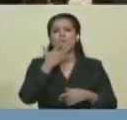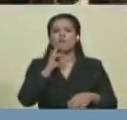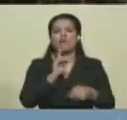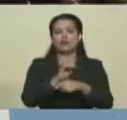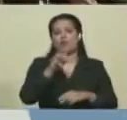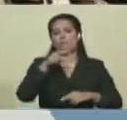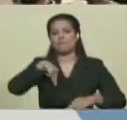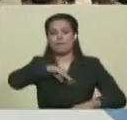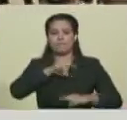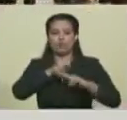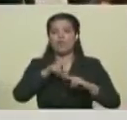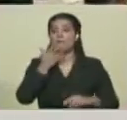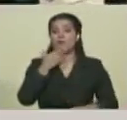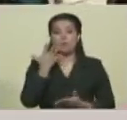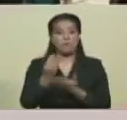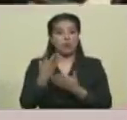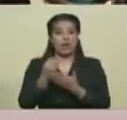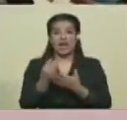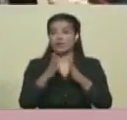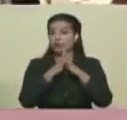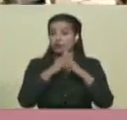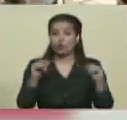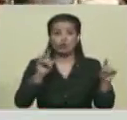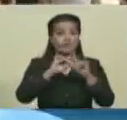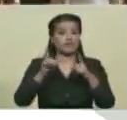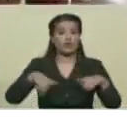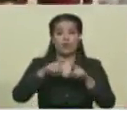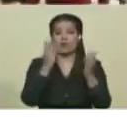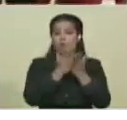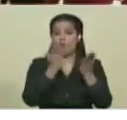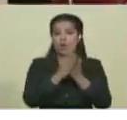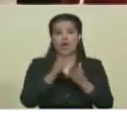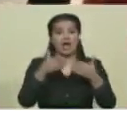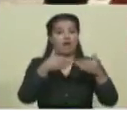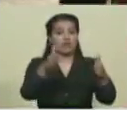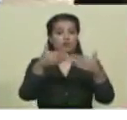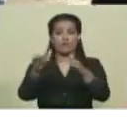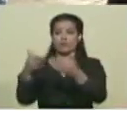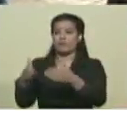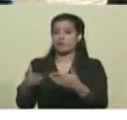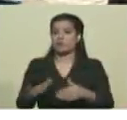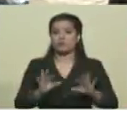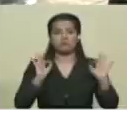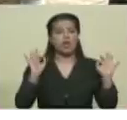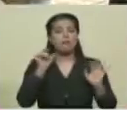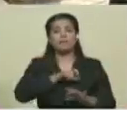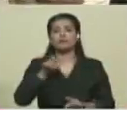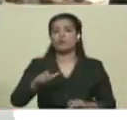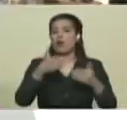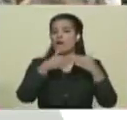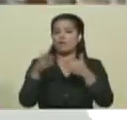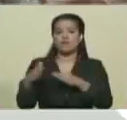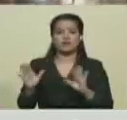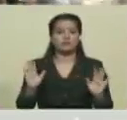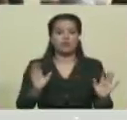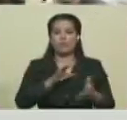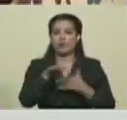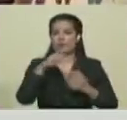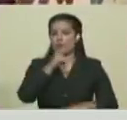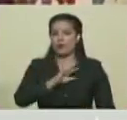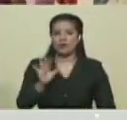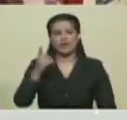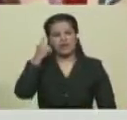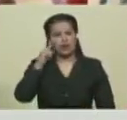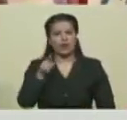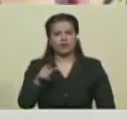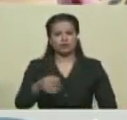alturas, por ejemplo, en el estado de Monagas, todos los centros están abiertos sin ningún tipo de problemas, la gente ejerciendo el derecho al voto. Creo que es lo correcto,